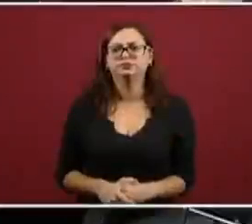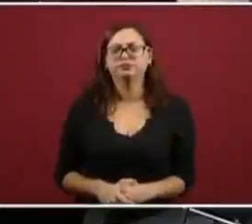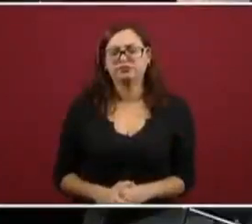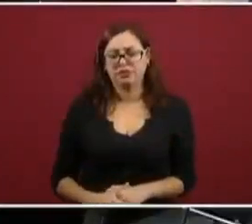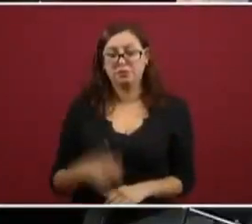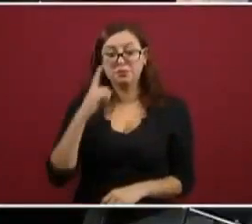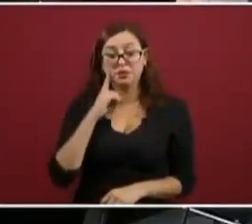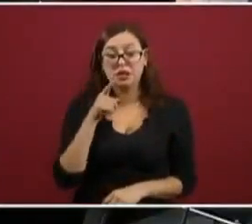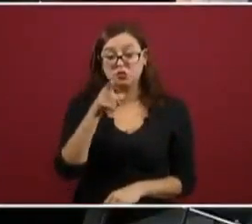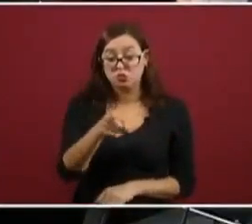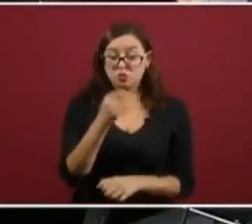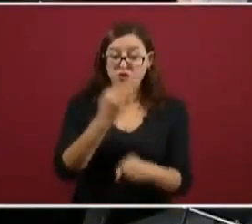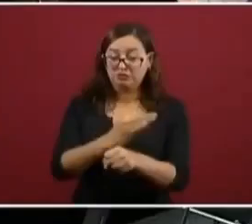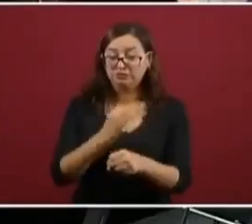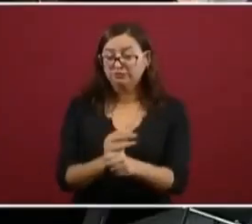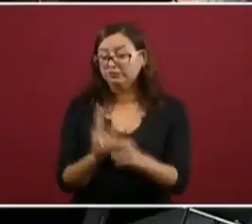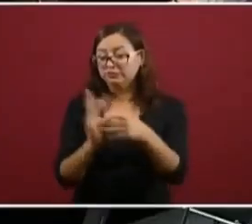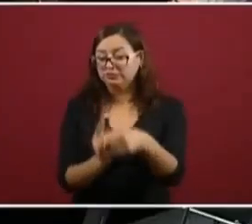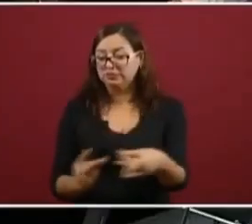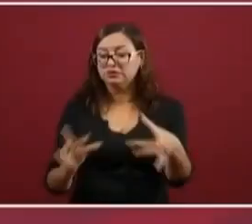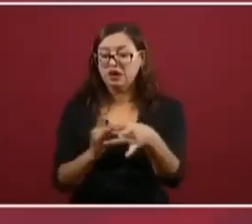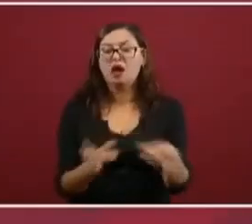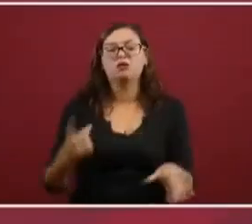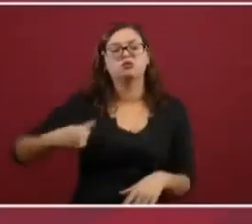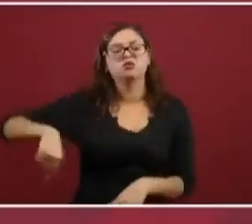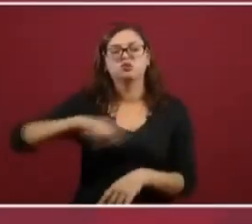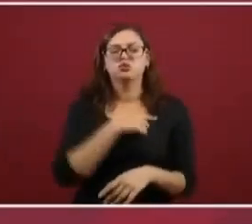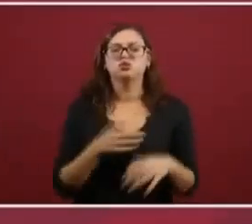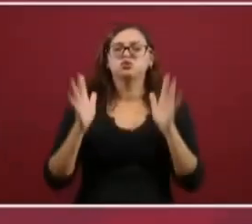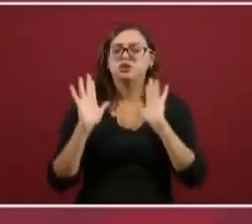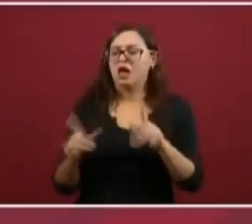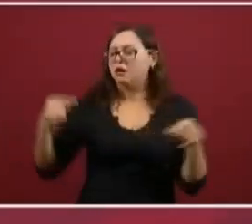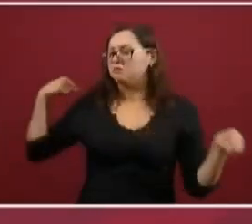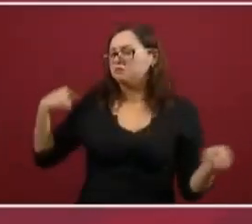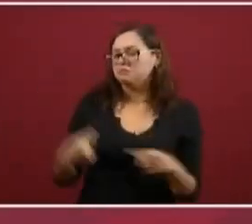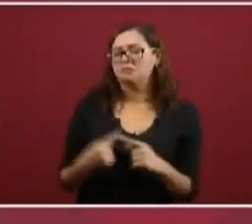en varias ocasiones nosotros